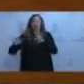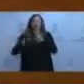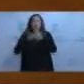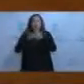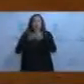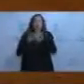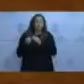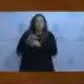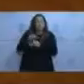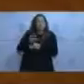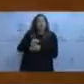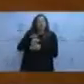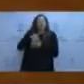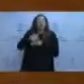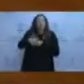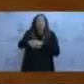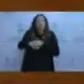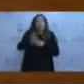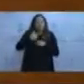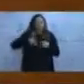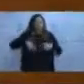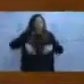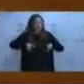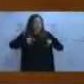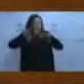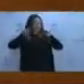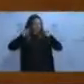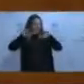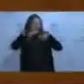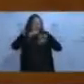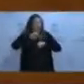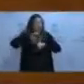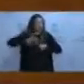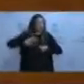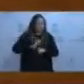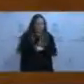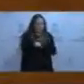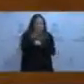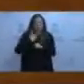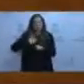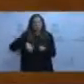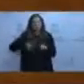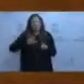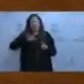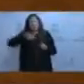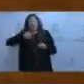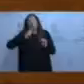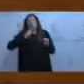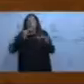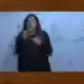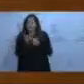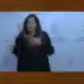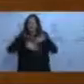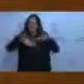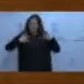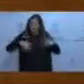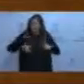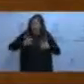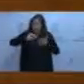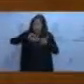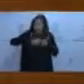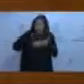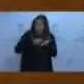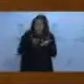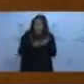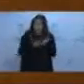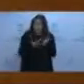Y ya, bueno, termino porque se me pasó el tiempo. Y me va a contestar lo que quiera. Uno de los firmantes de este acuerdo, del